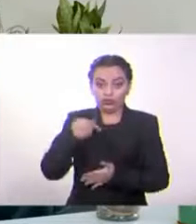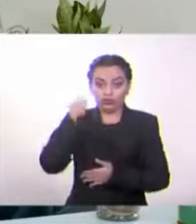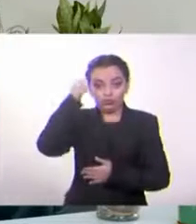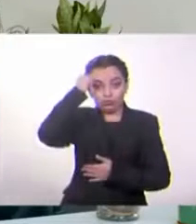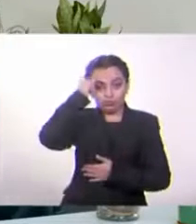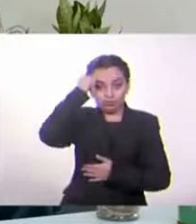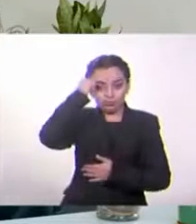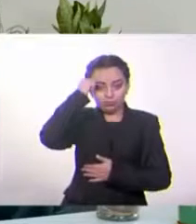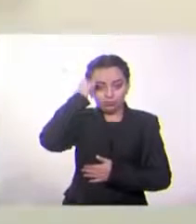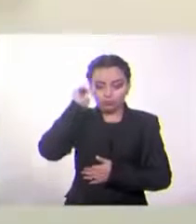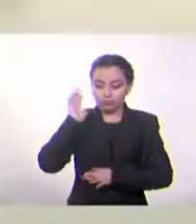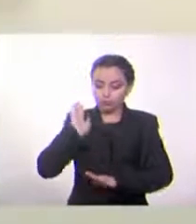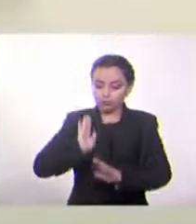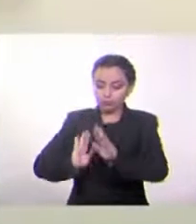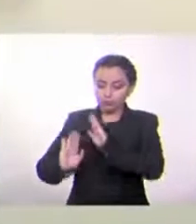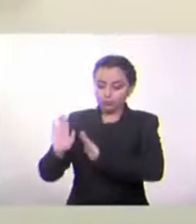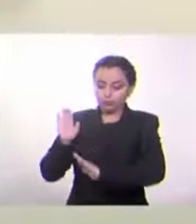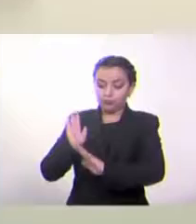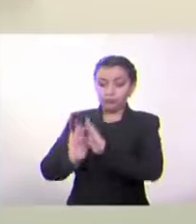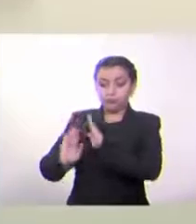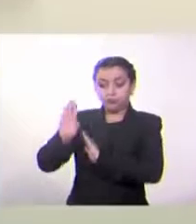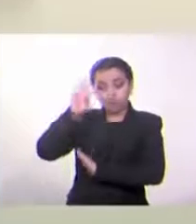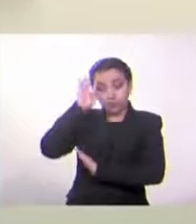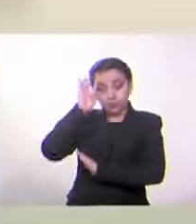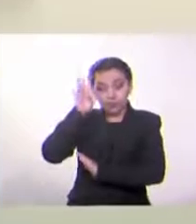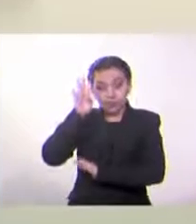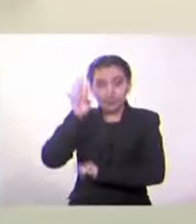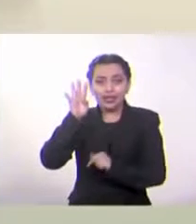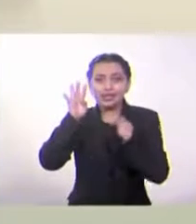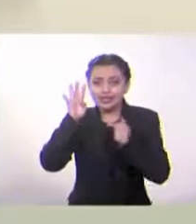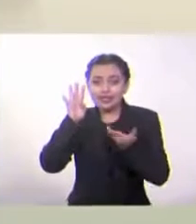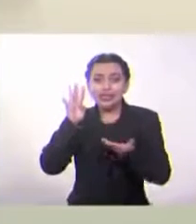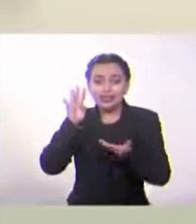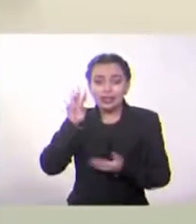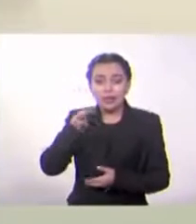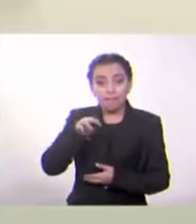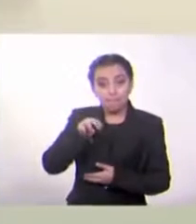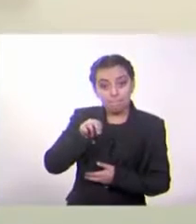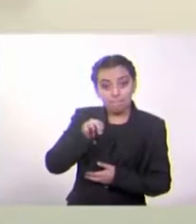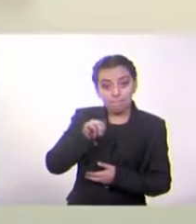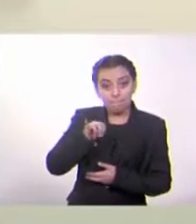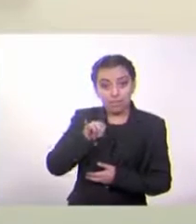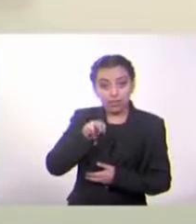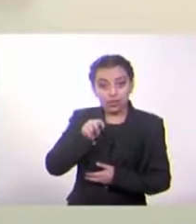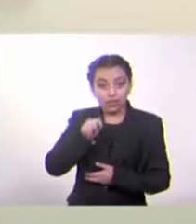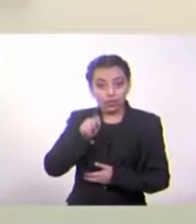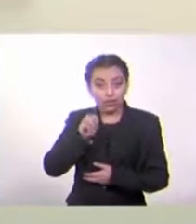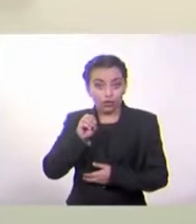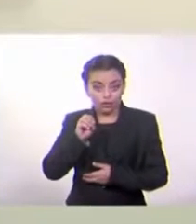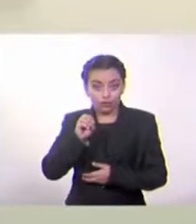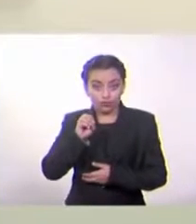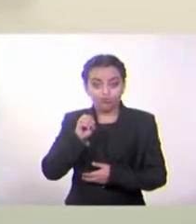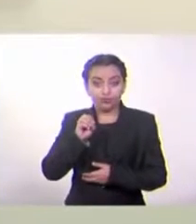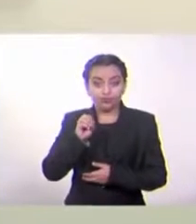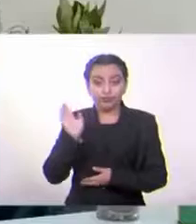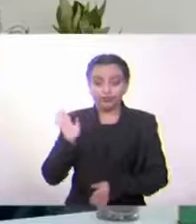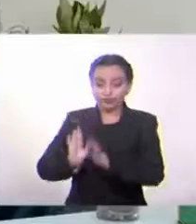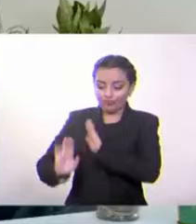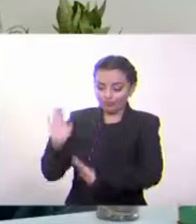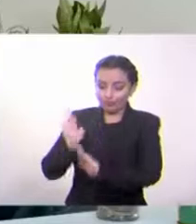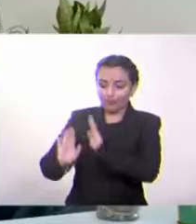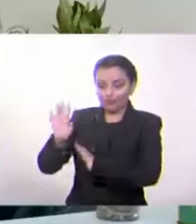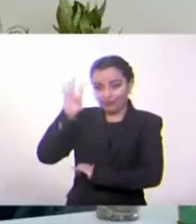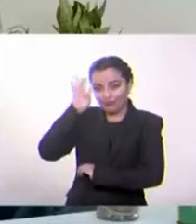Veremos cómo el mito se ha venido transformando de generación en generación, conoceremos cuáles son sus características, cuál